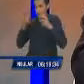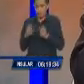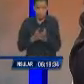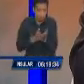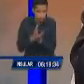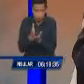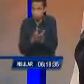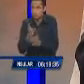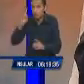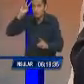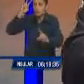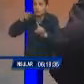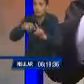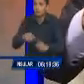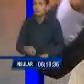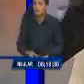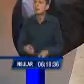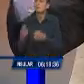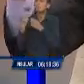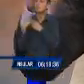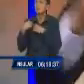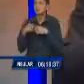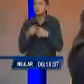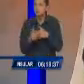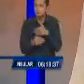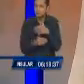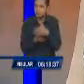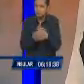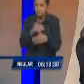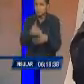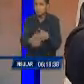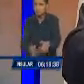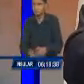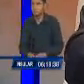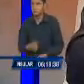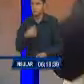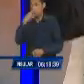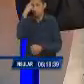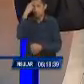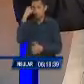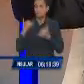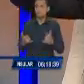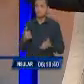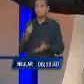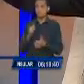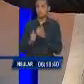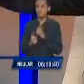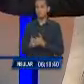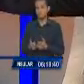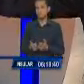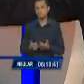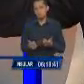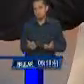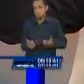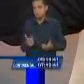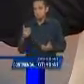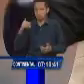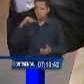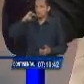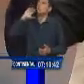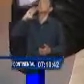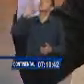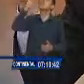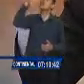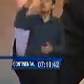previsional es responsabilidad generacional. No se puede trasladar el problema para que cuando se presente